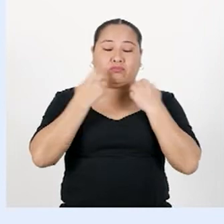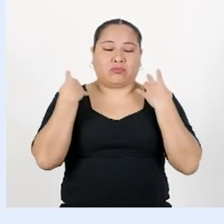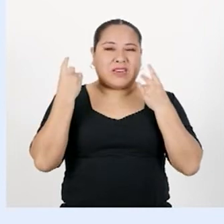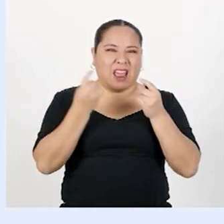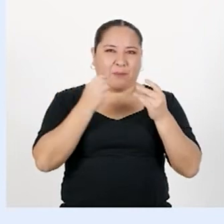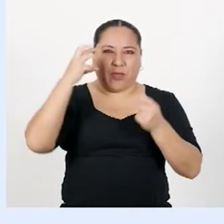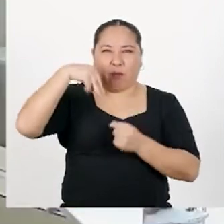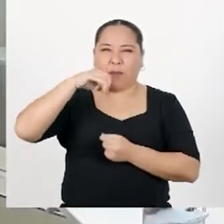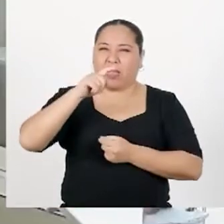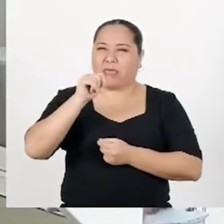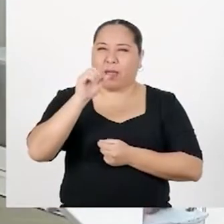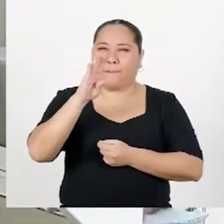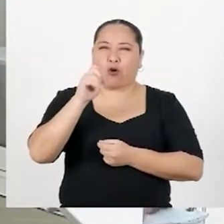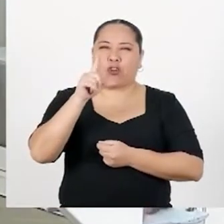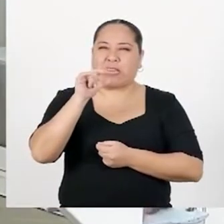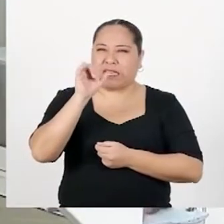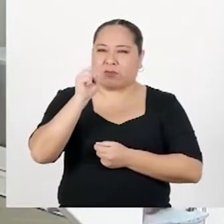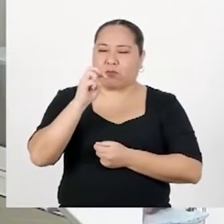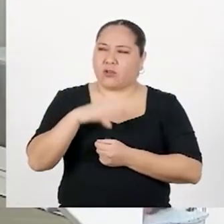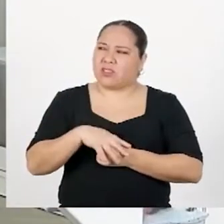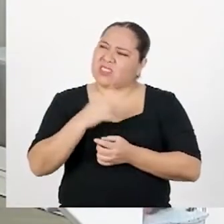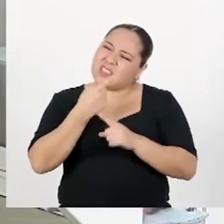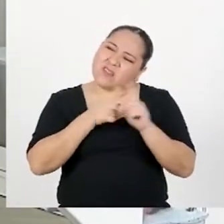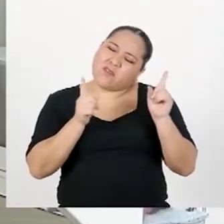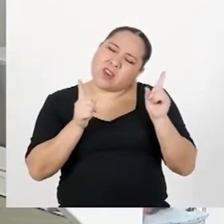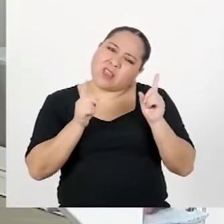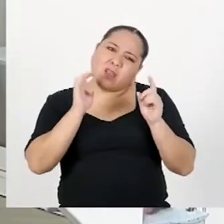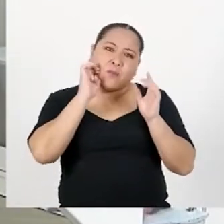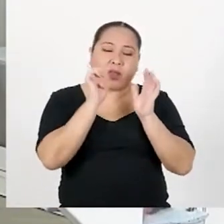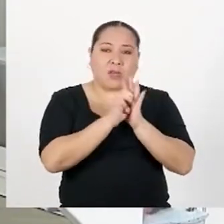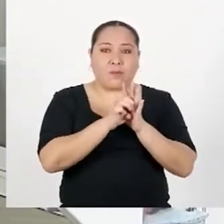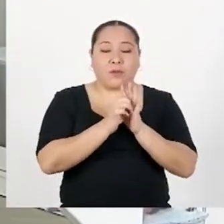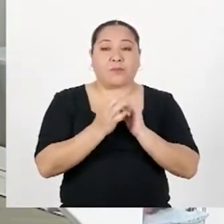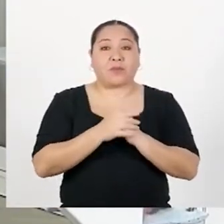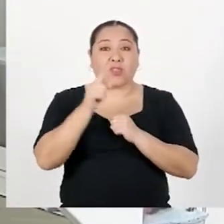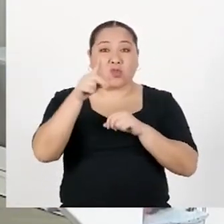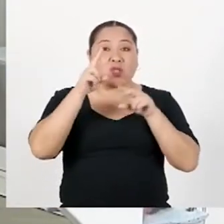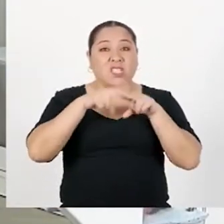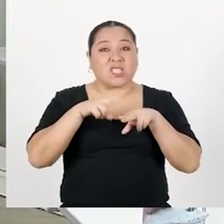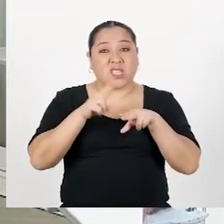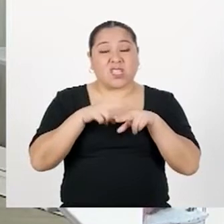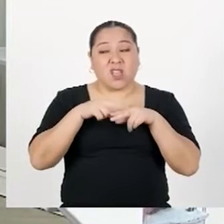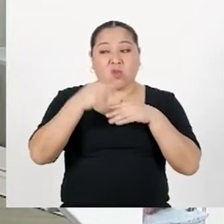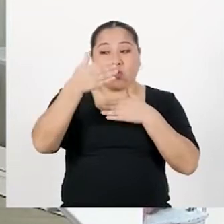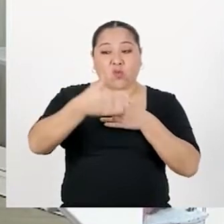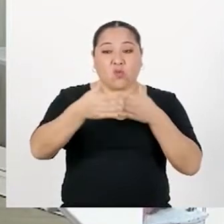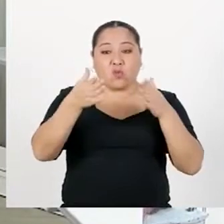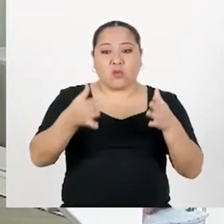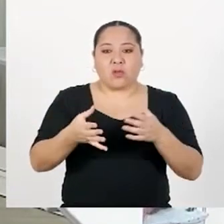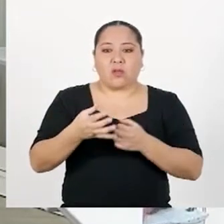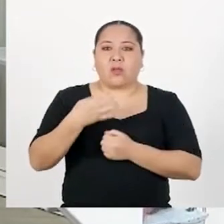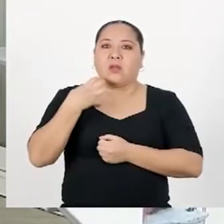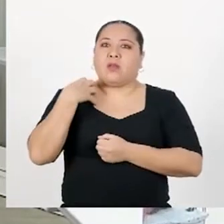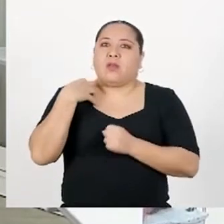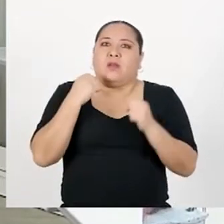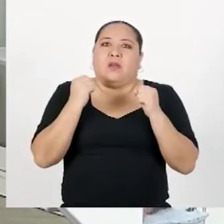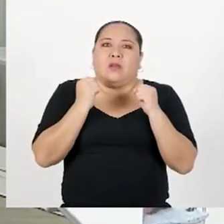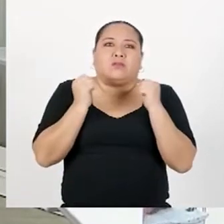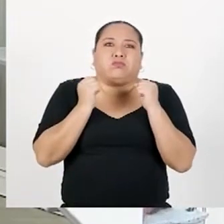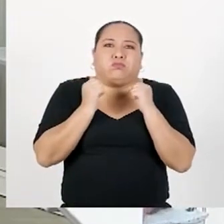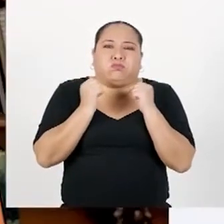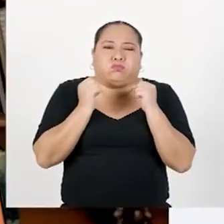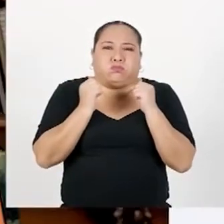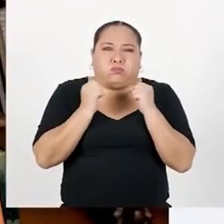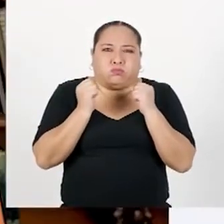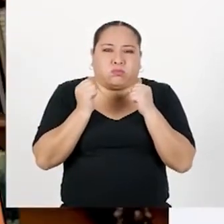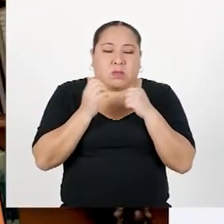actividad metabólica. Y si es todo lo contrario, es decir, si estás sentado en una habitación muy